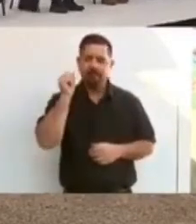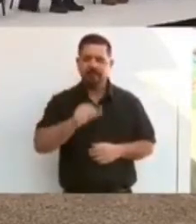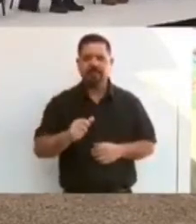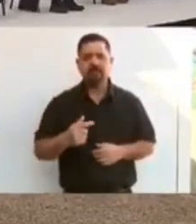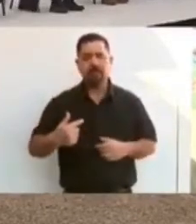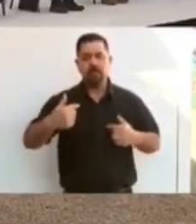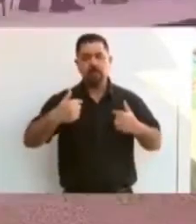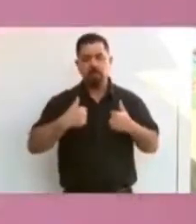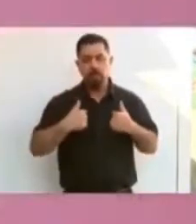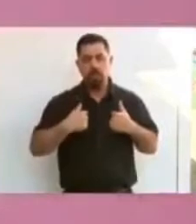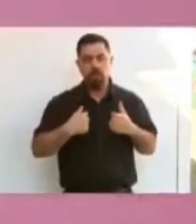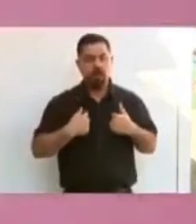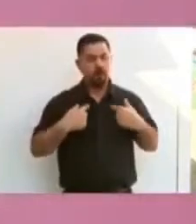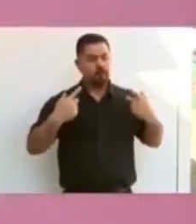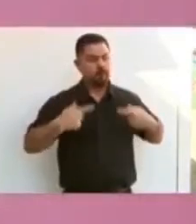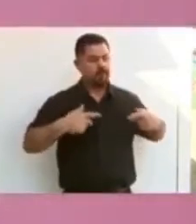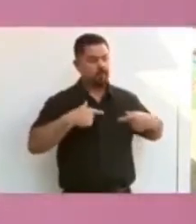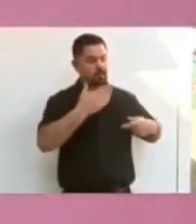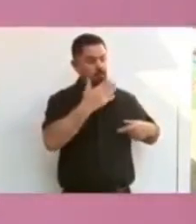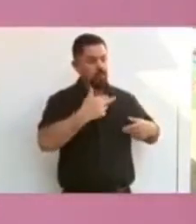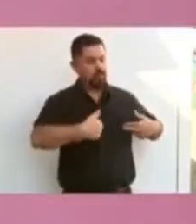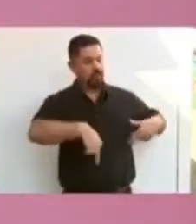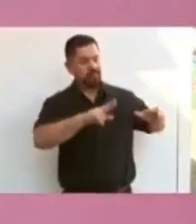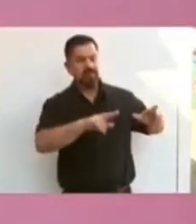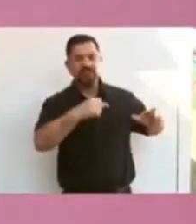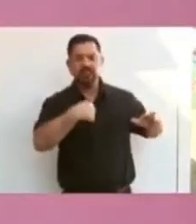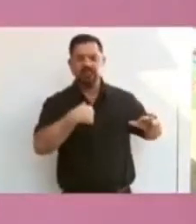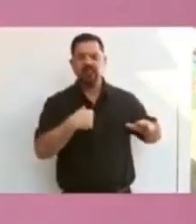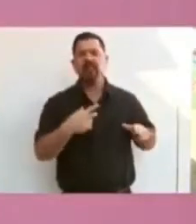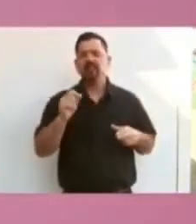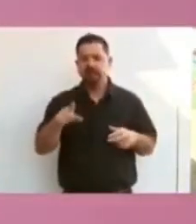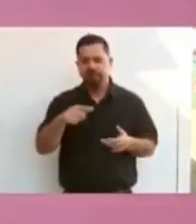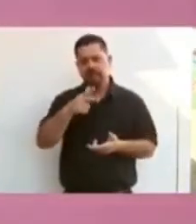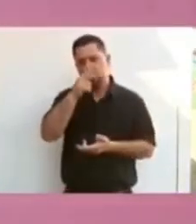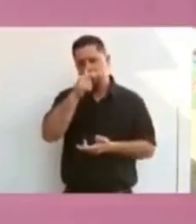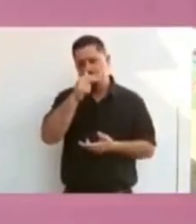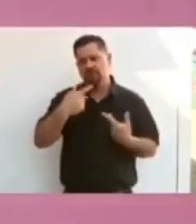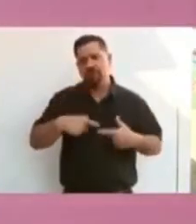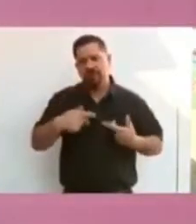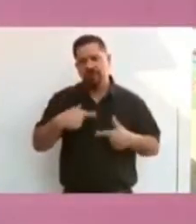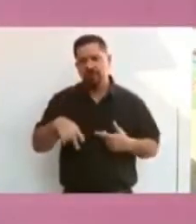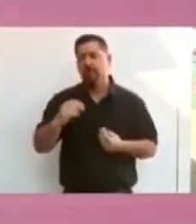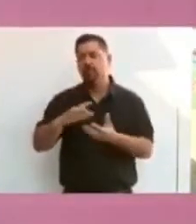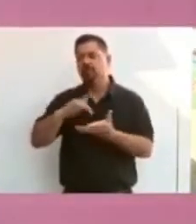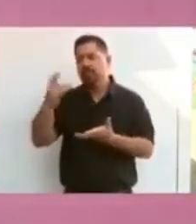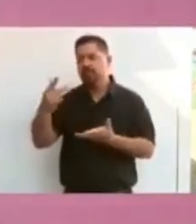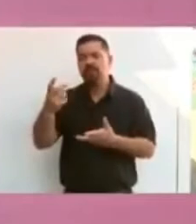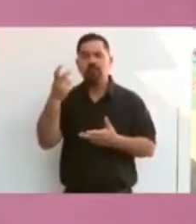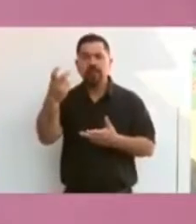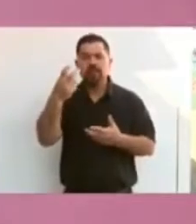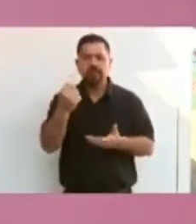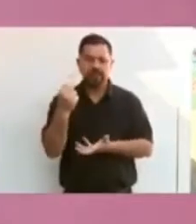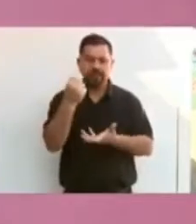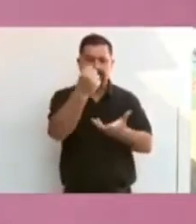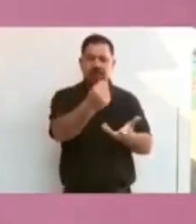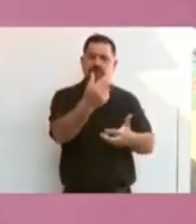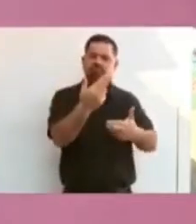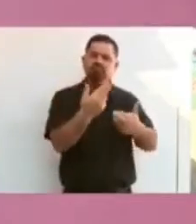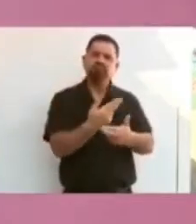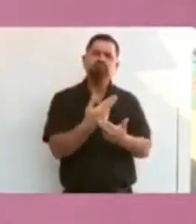sonorenses, en especial ahora de los hermosillenses, por estas obras, por este recurso que se va a invertir aquí en Hermosillo, un